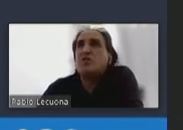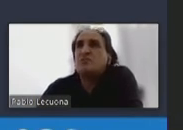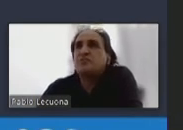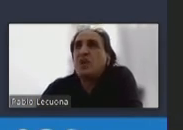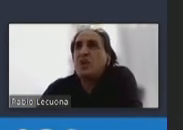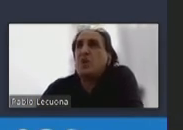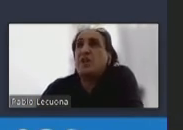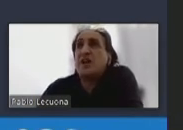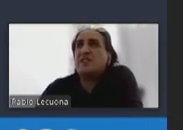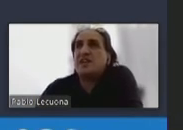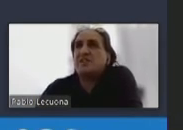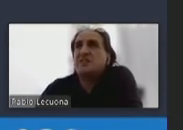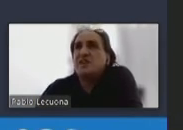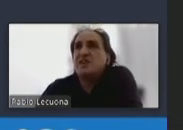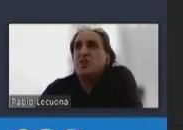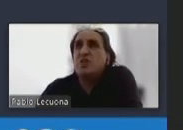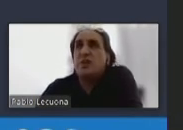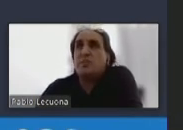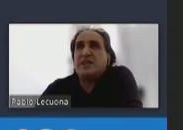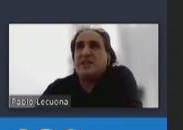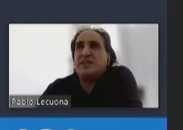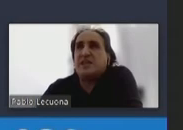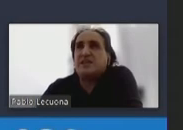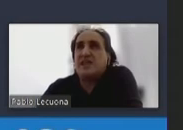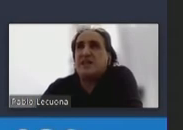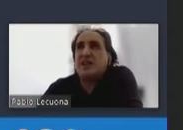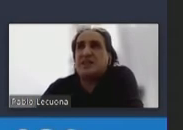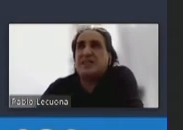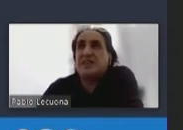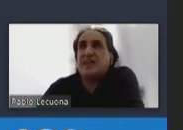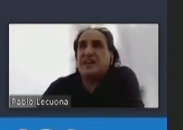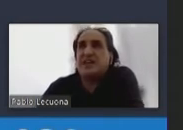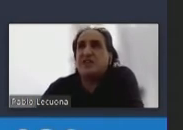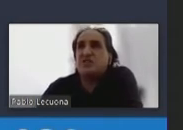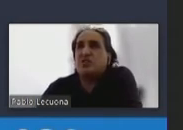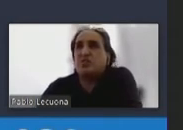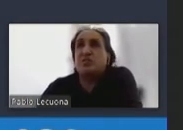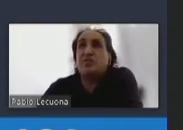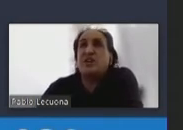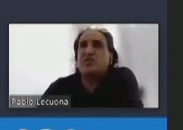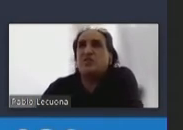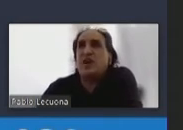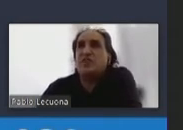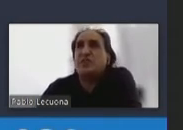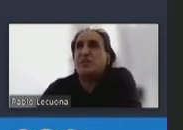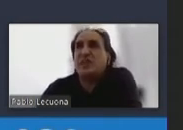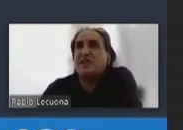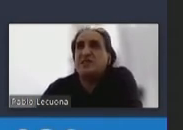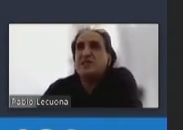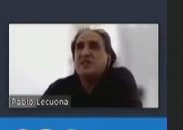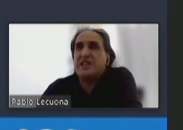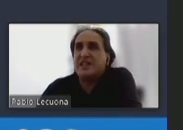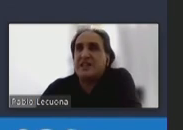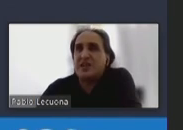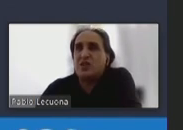públicos, lo que hace es no permitir que se acceda a derechos, otros derechos varios